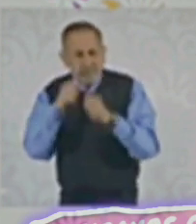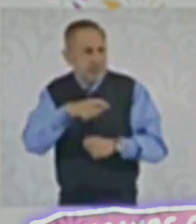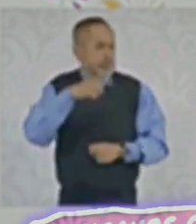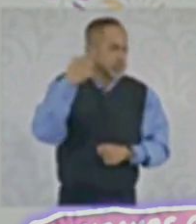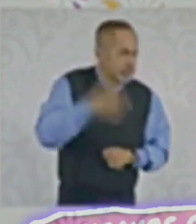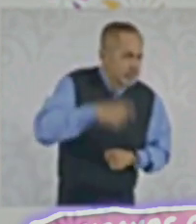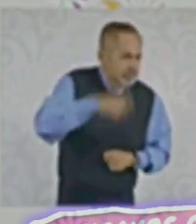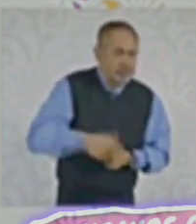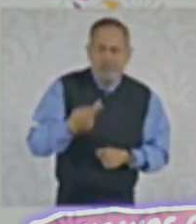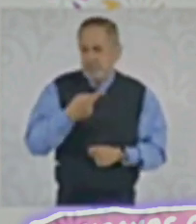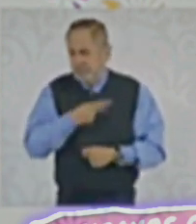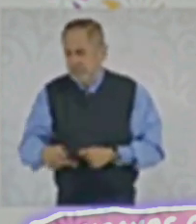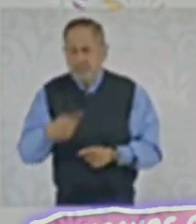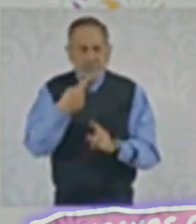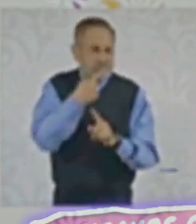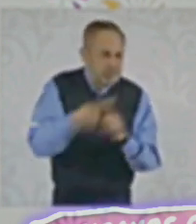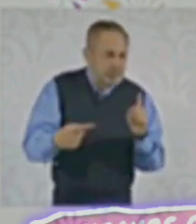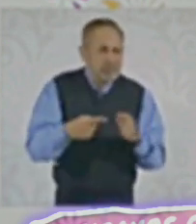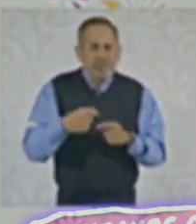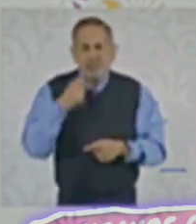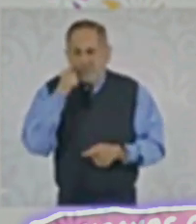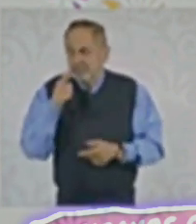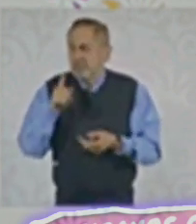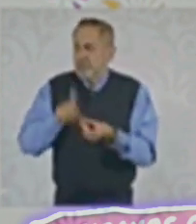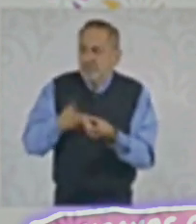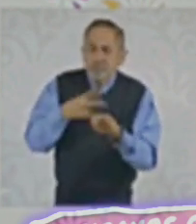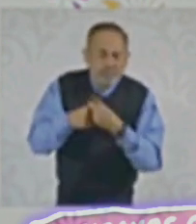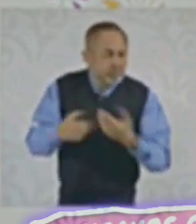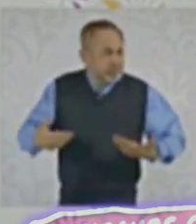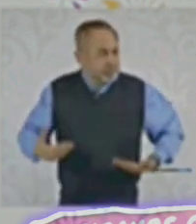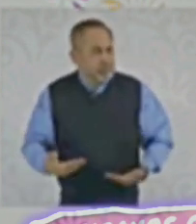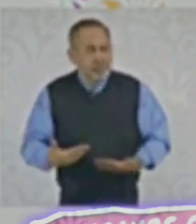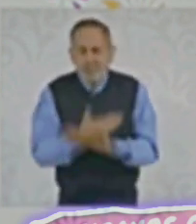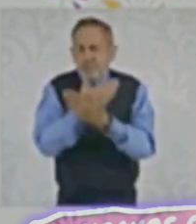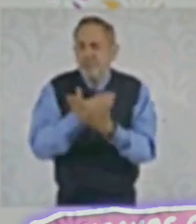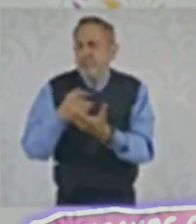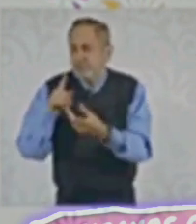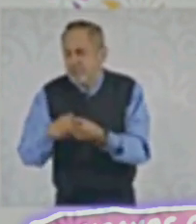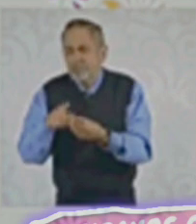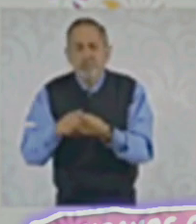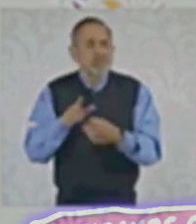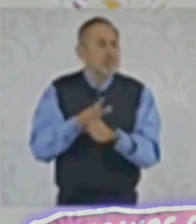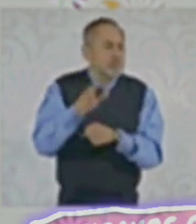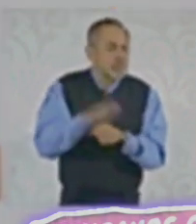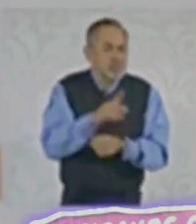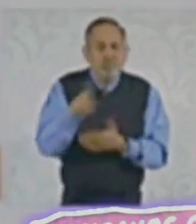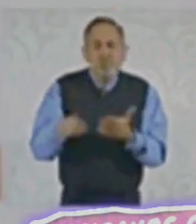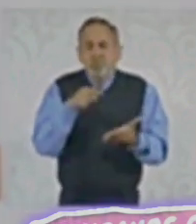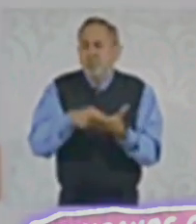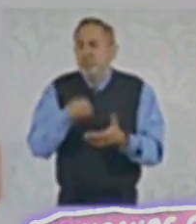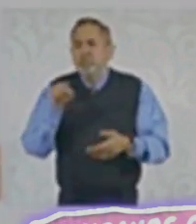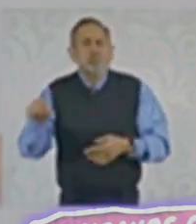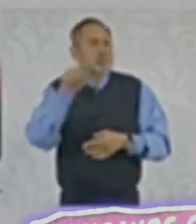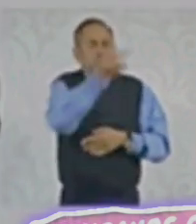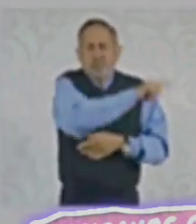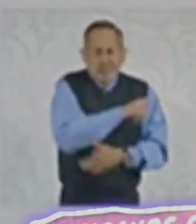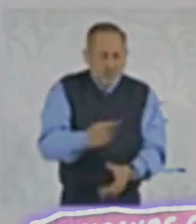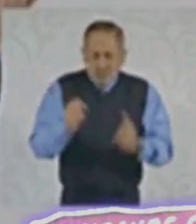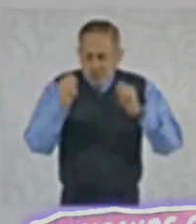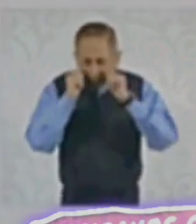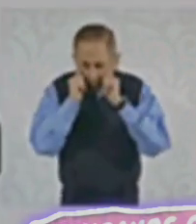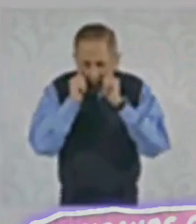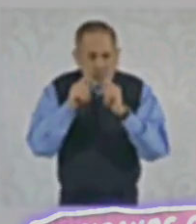la que perteneces, de tu origen étnico, de cualquier origen que tengas,